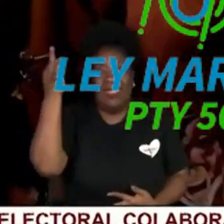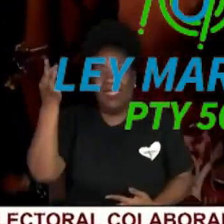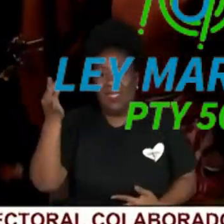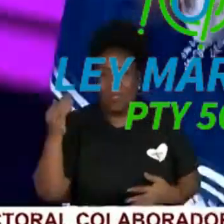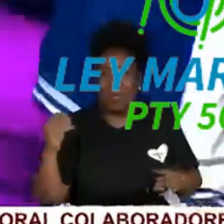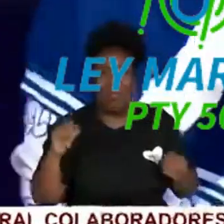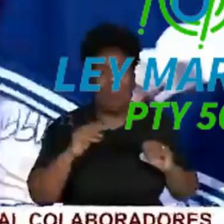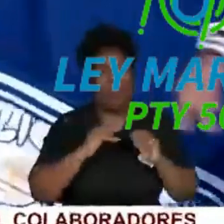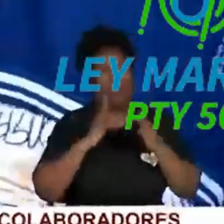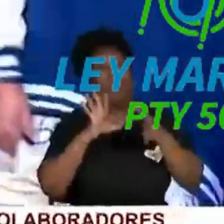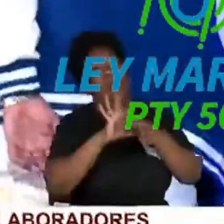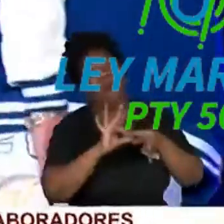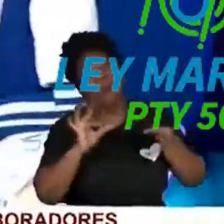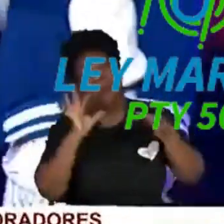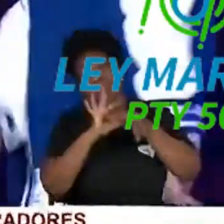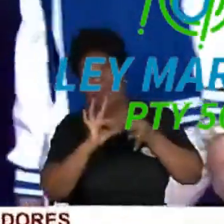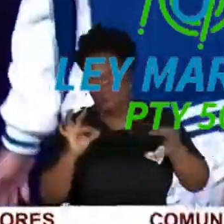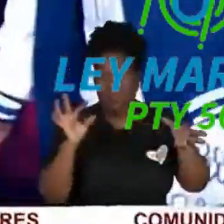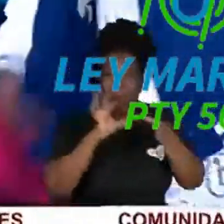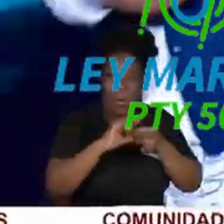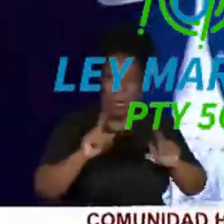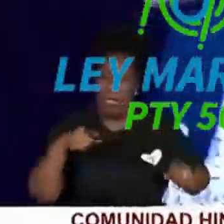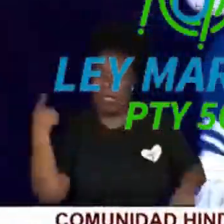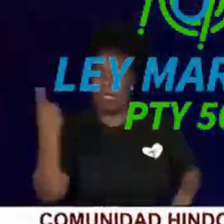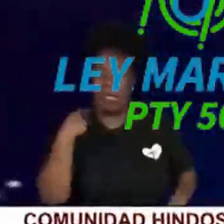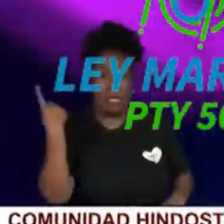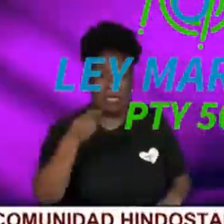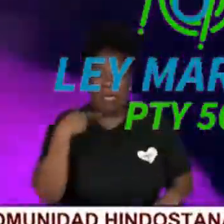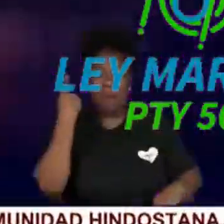se sabe la parte de la cuchita.